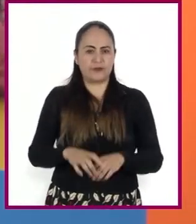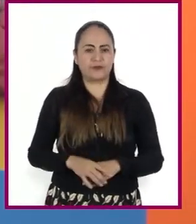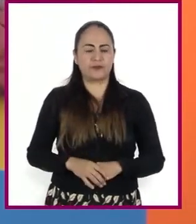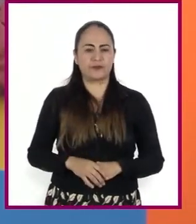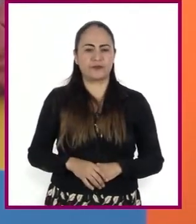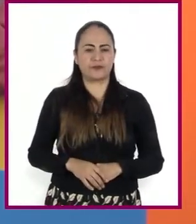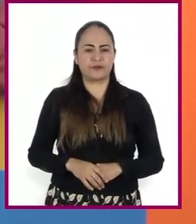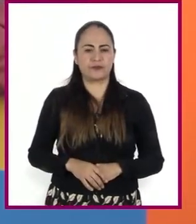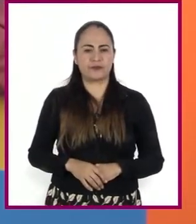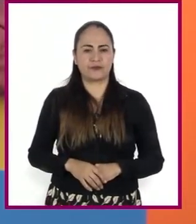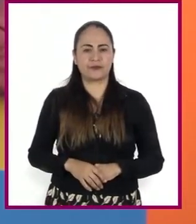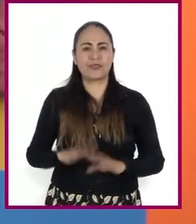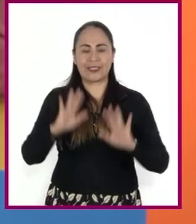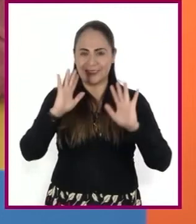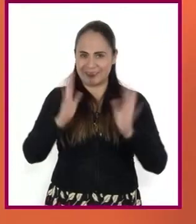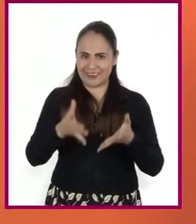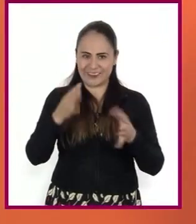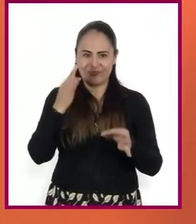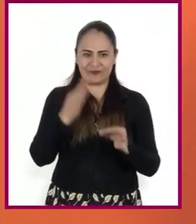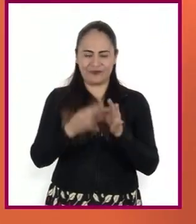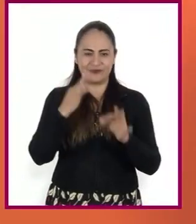ya. Listo.